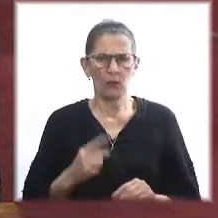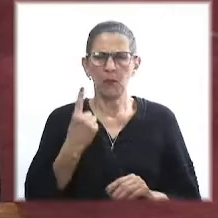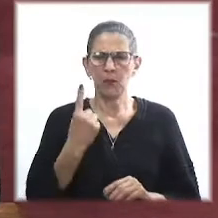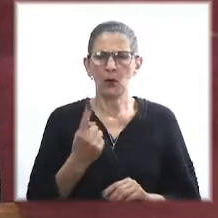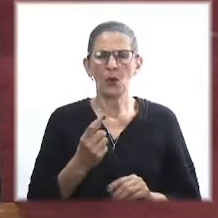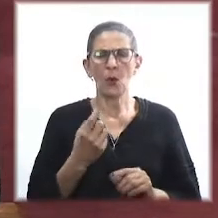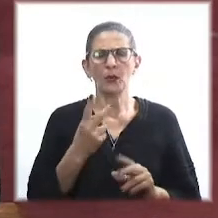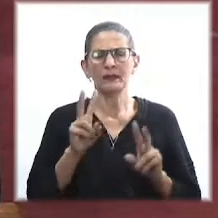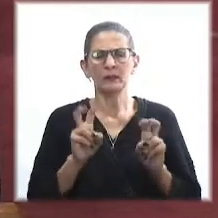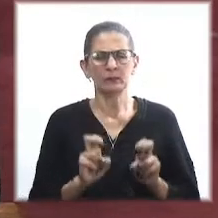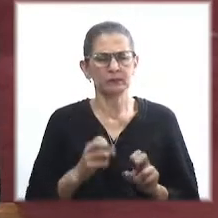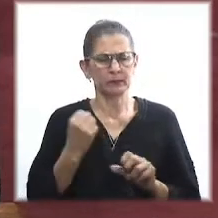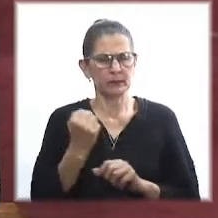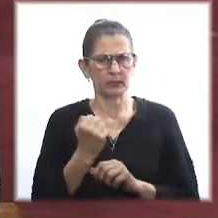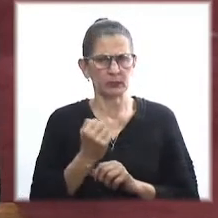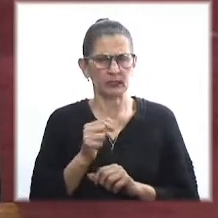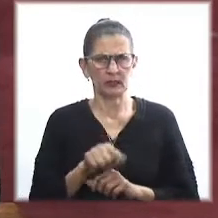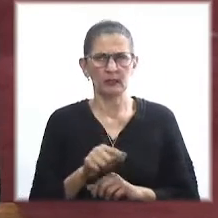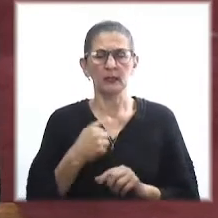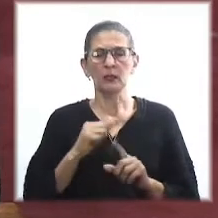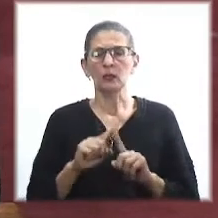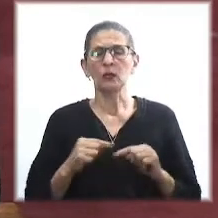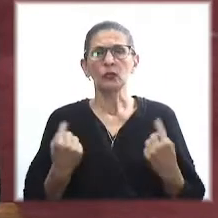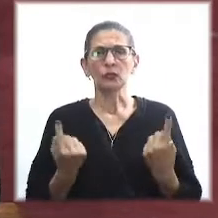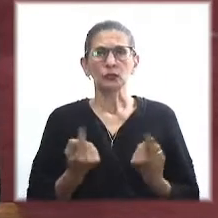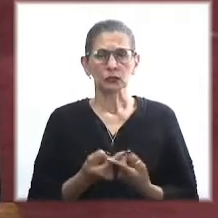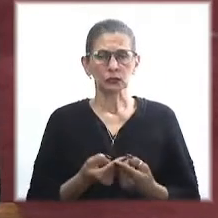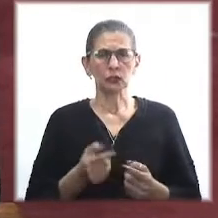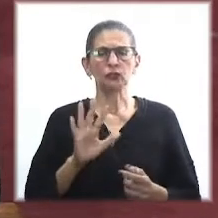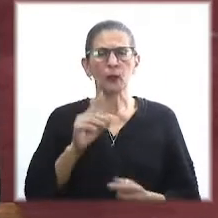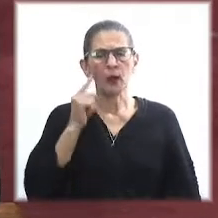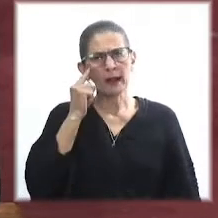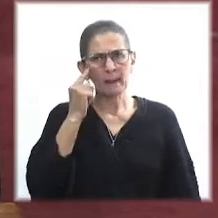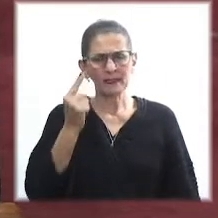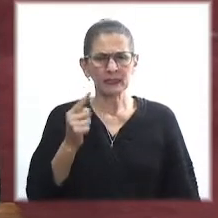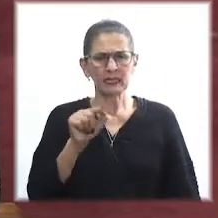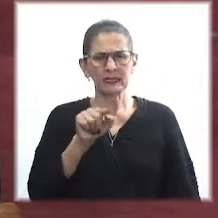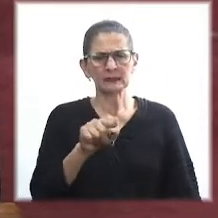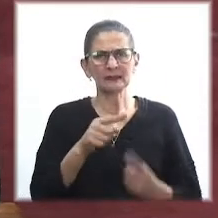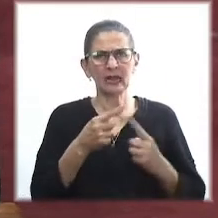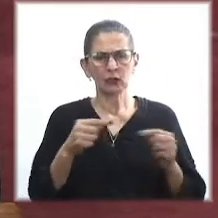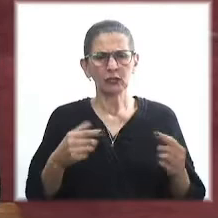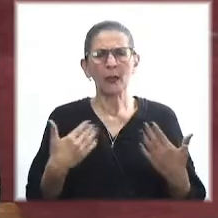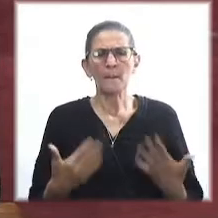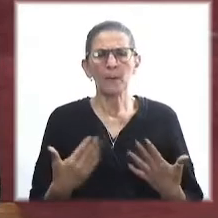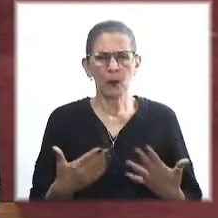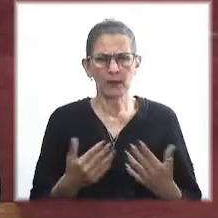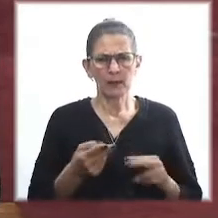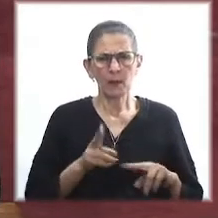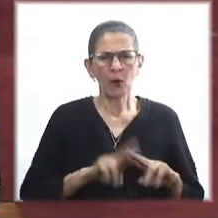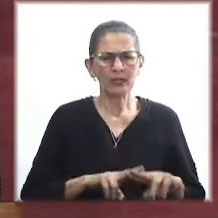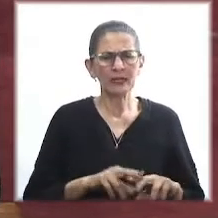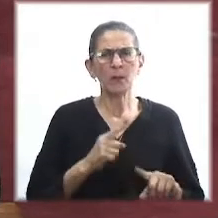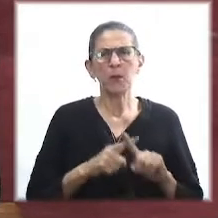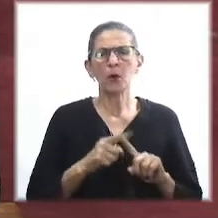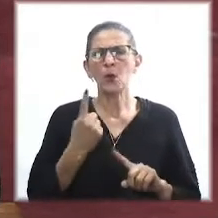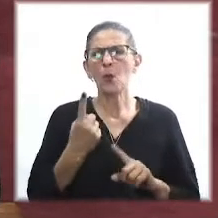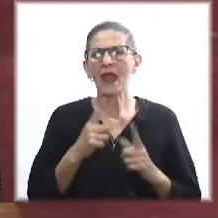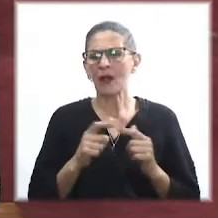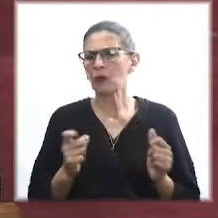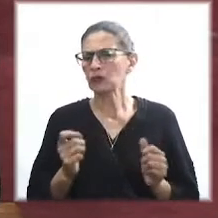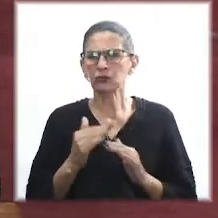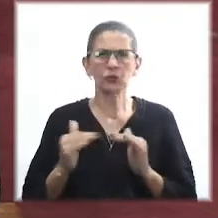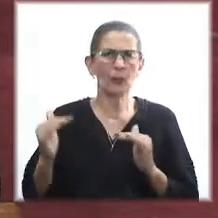causa superior. Nosotros somos de los que pensamos que aquellos que son capaces de morir por una causa